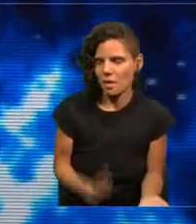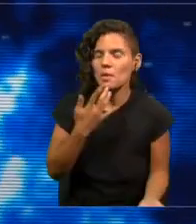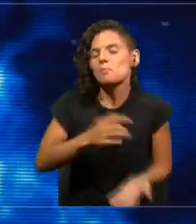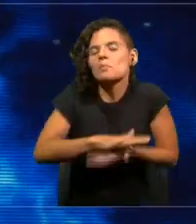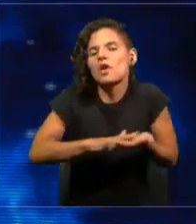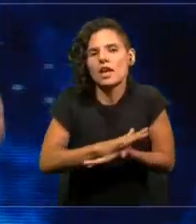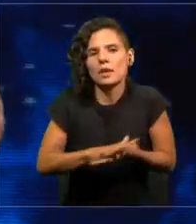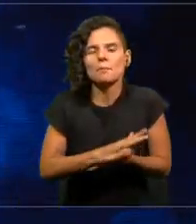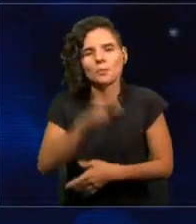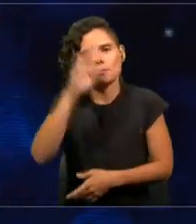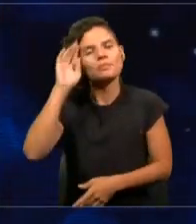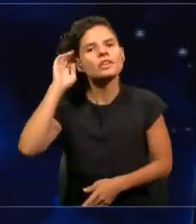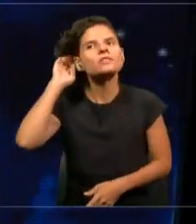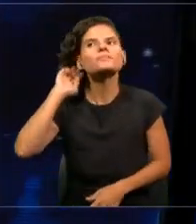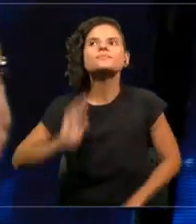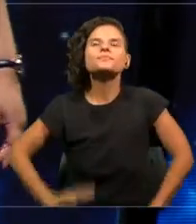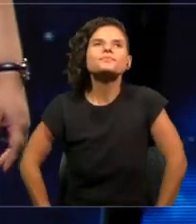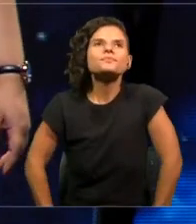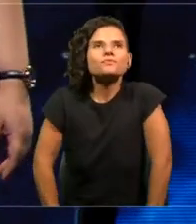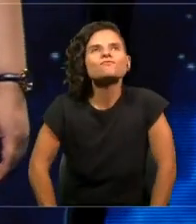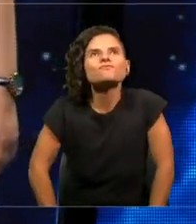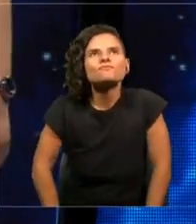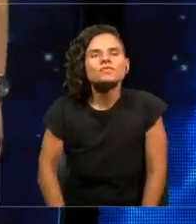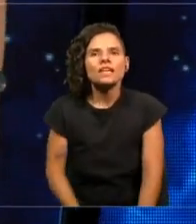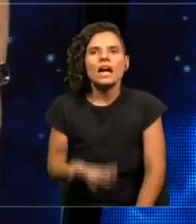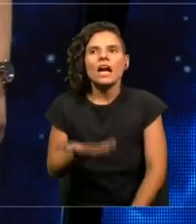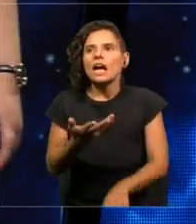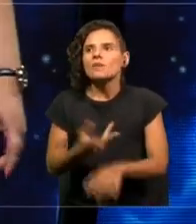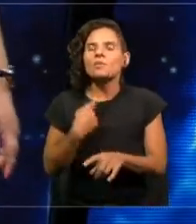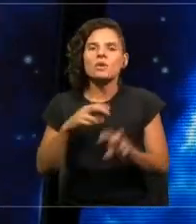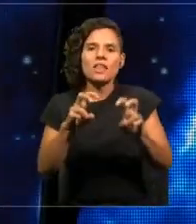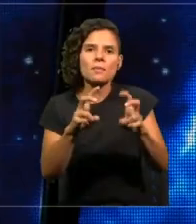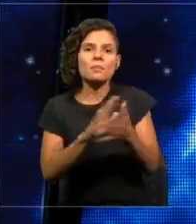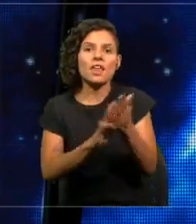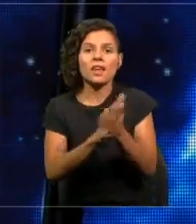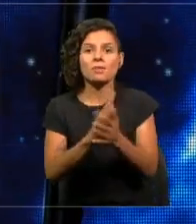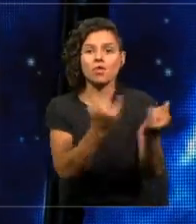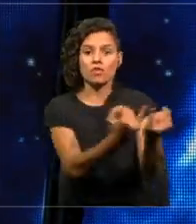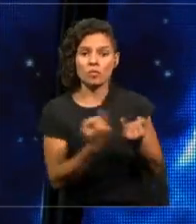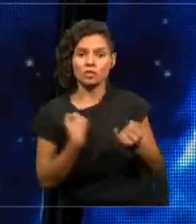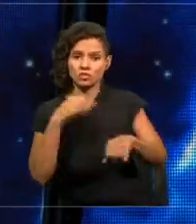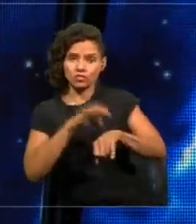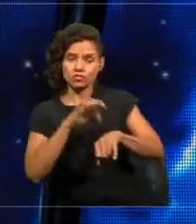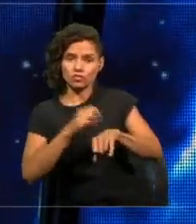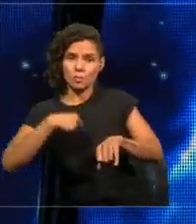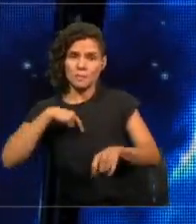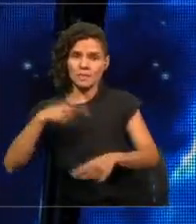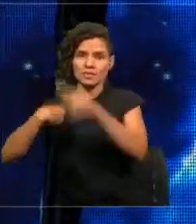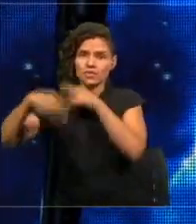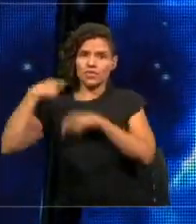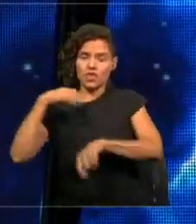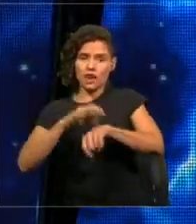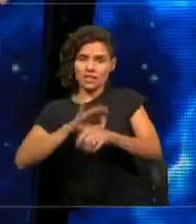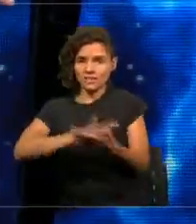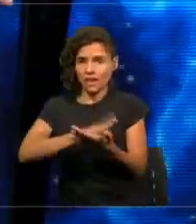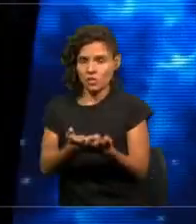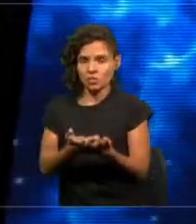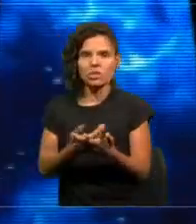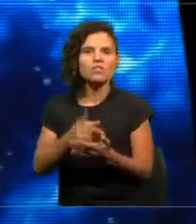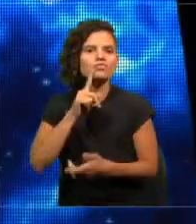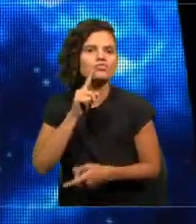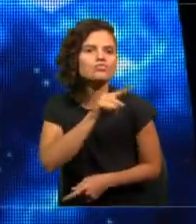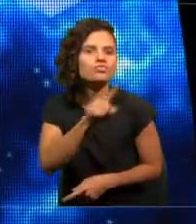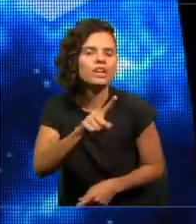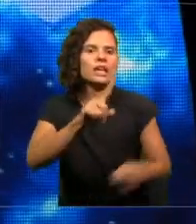tenemos el tema del uso de los datos médicos ciertos si están en manos de clínicas privadas